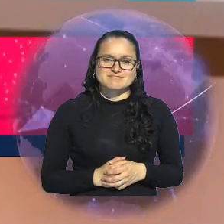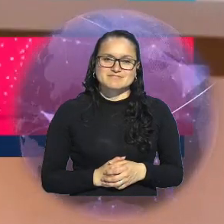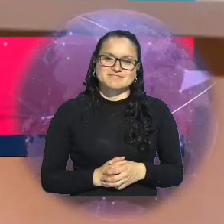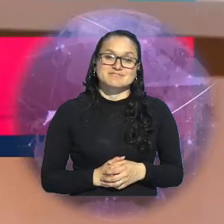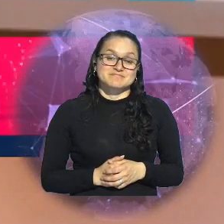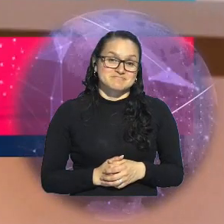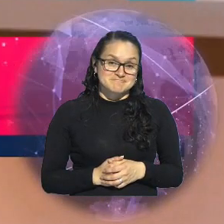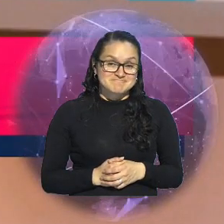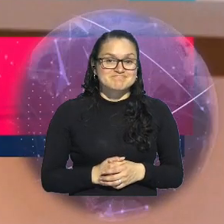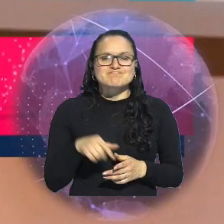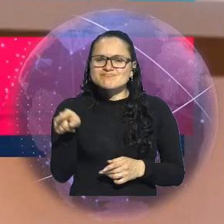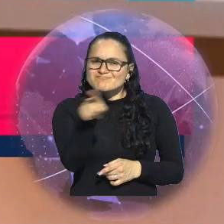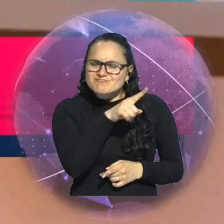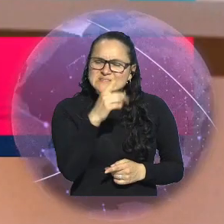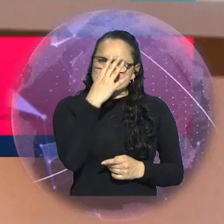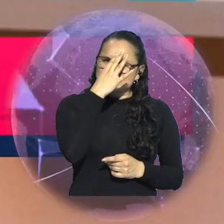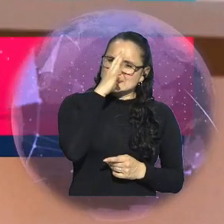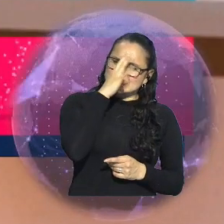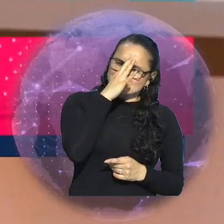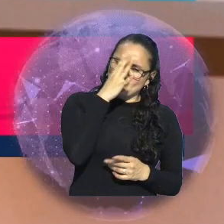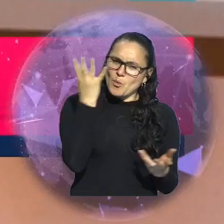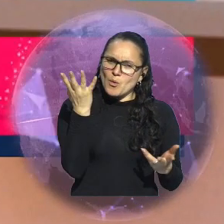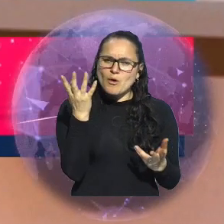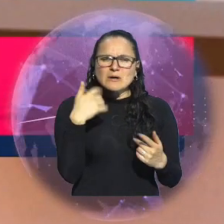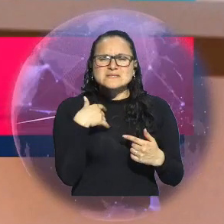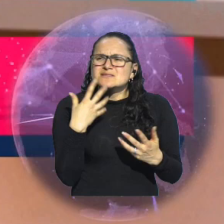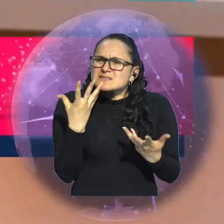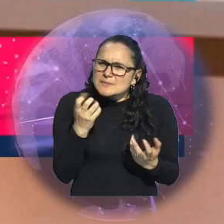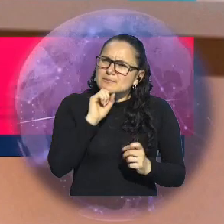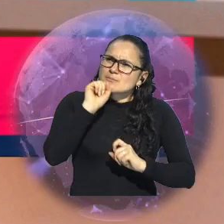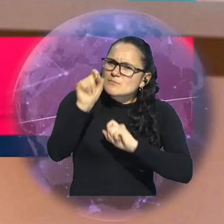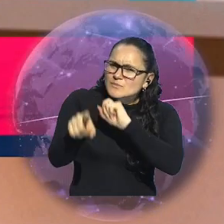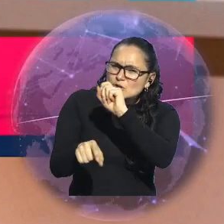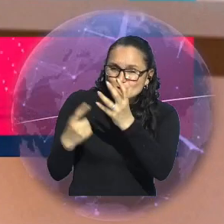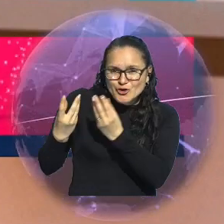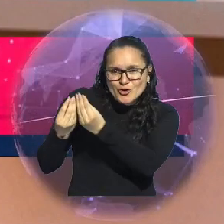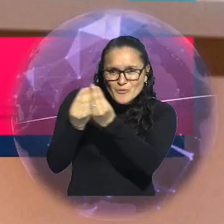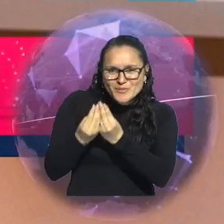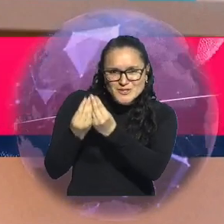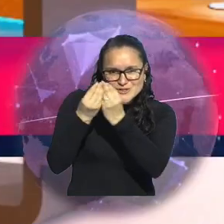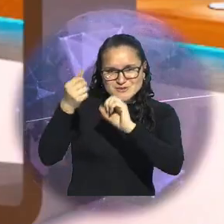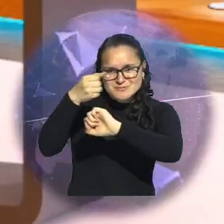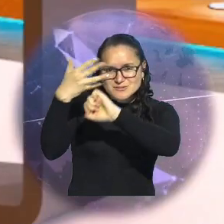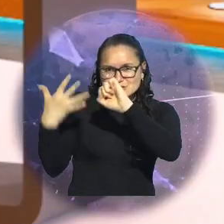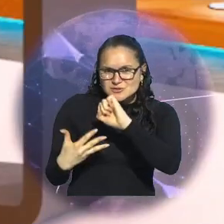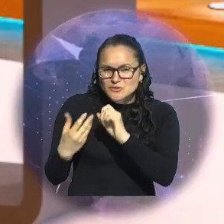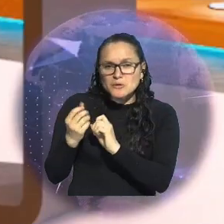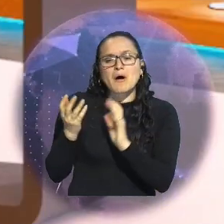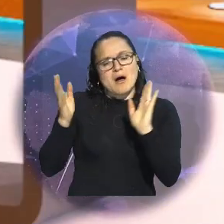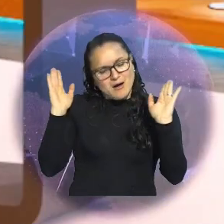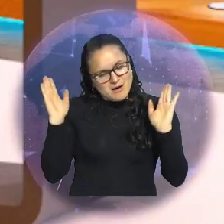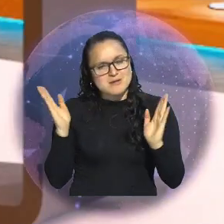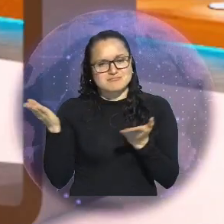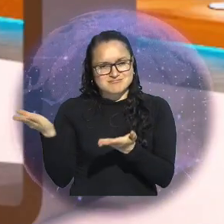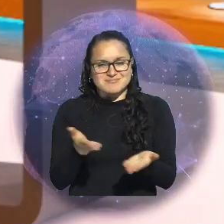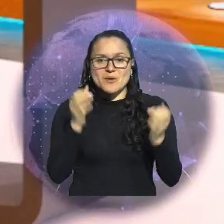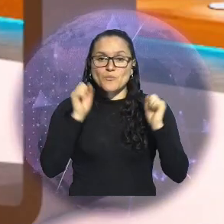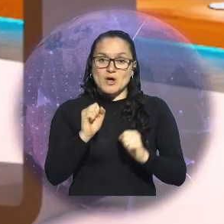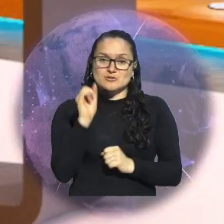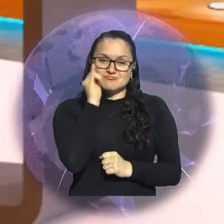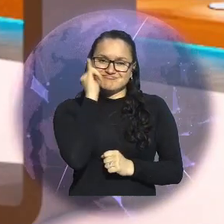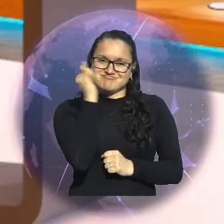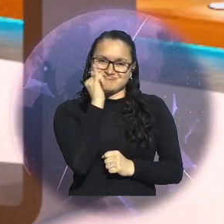si tienen dudas y quieren que las mismas sean resueltas por nuestros comisionados en los próximos programas los invitamos a grabar sus preguntas